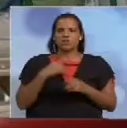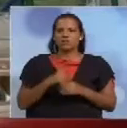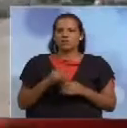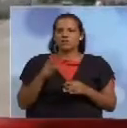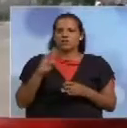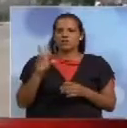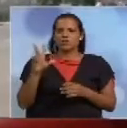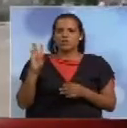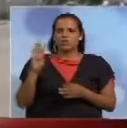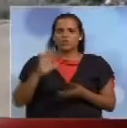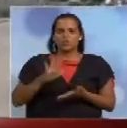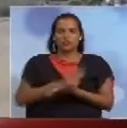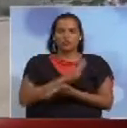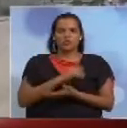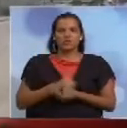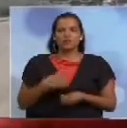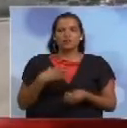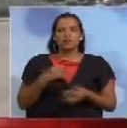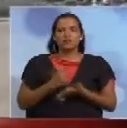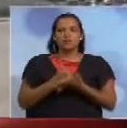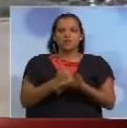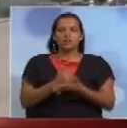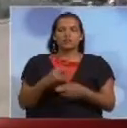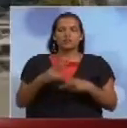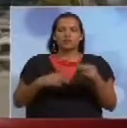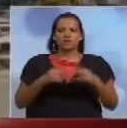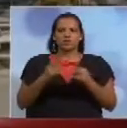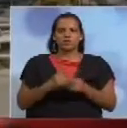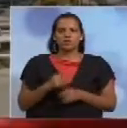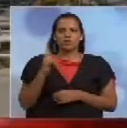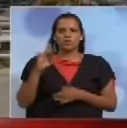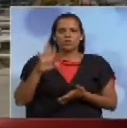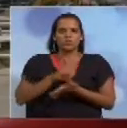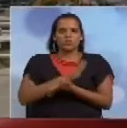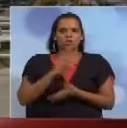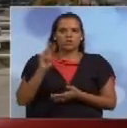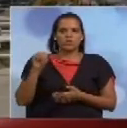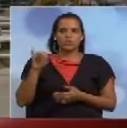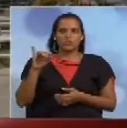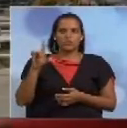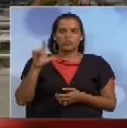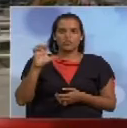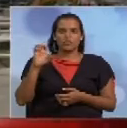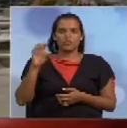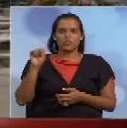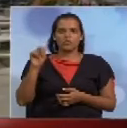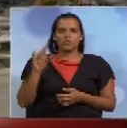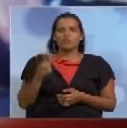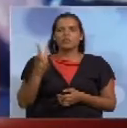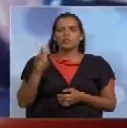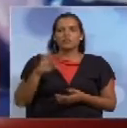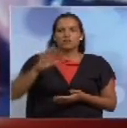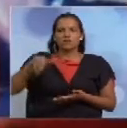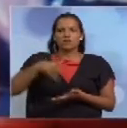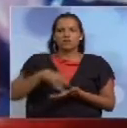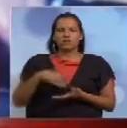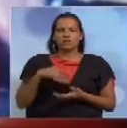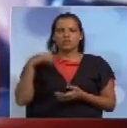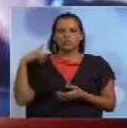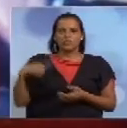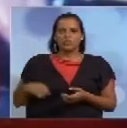centros educativos intervenidos, la construcción de una escuela del milenio y 2 subcentros de salud. El